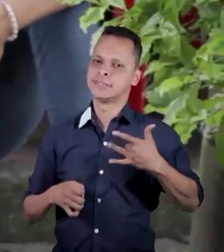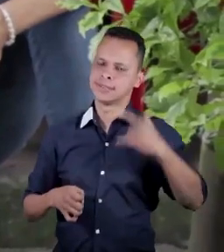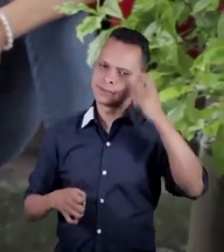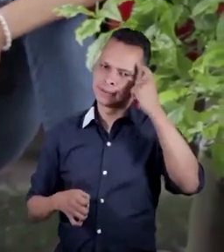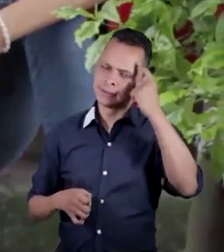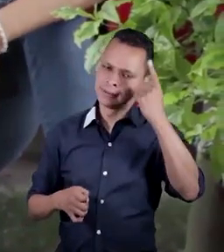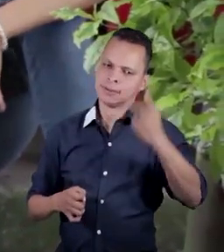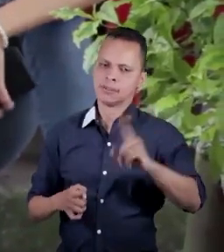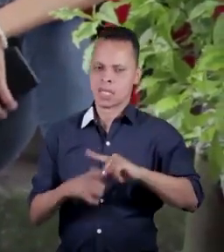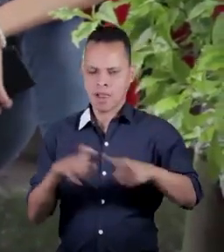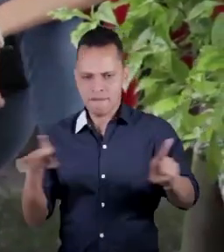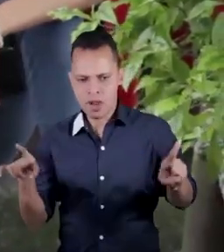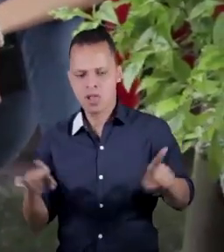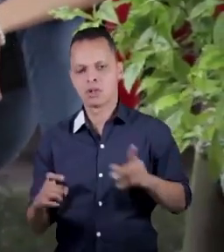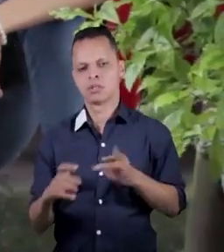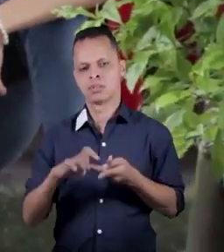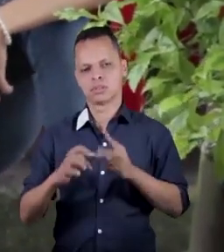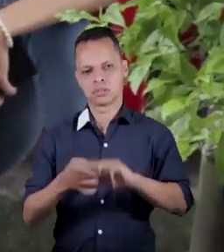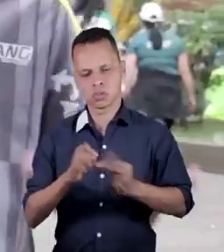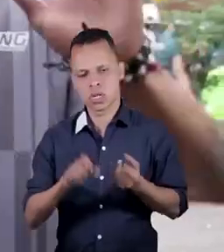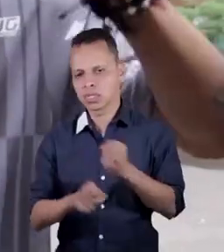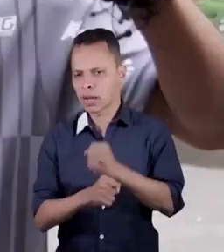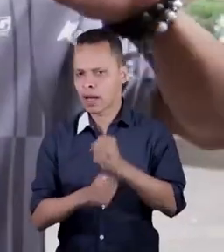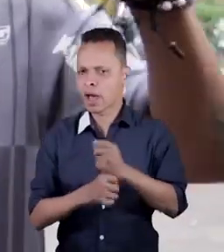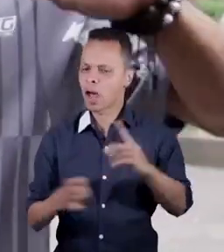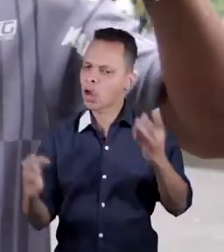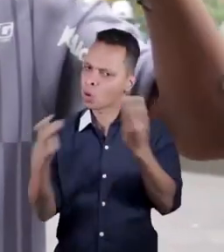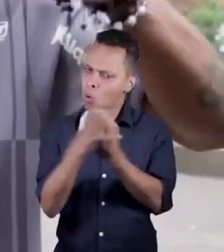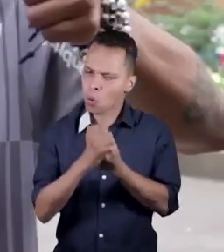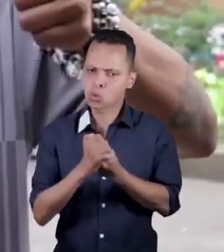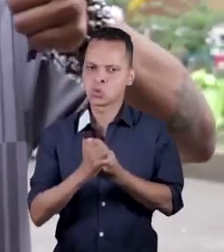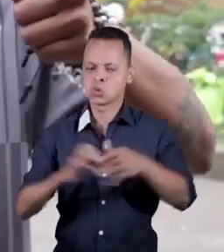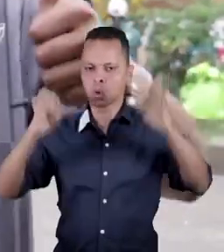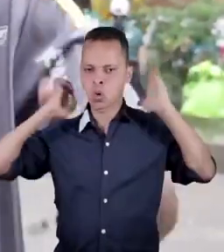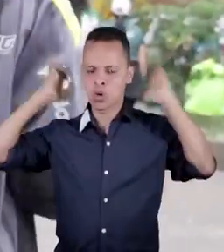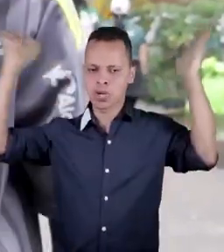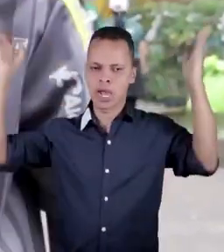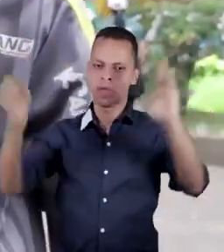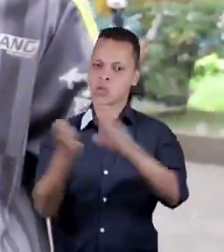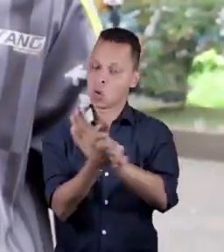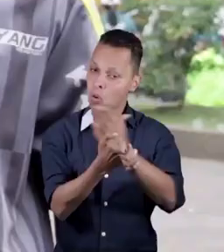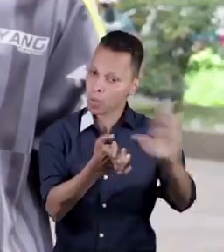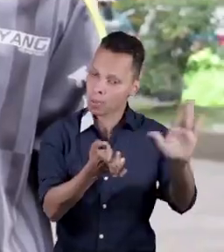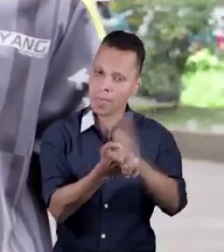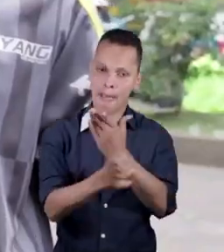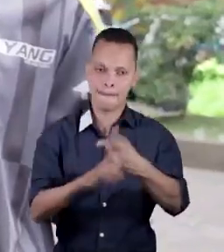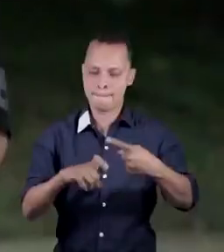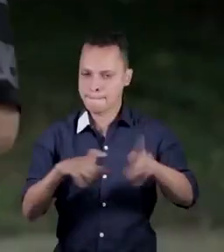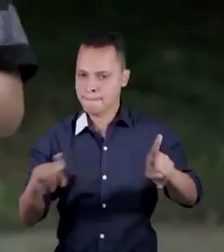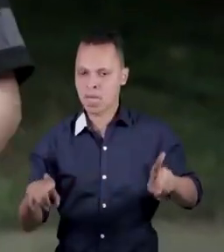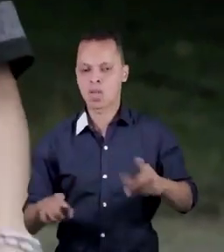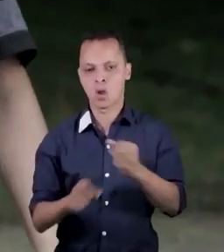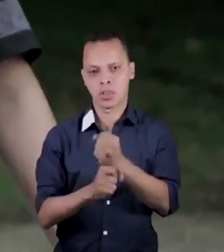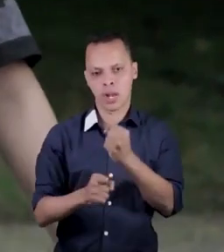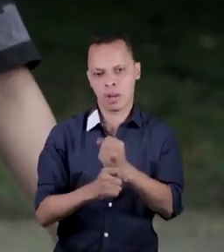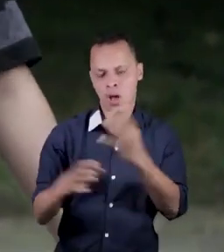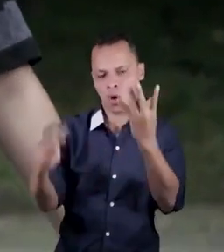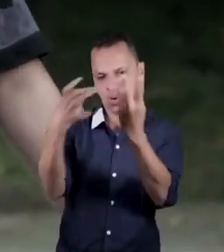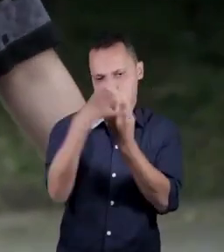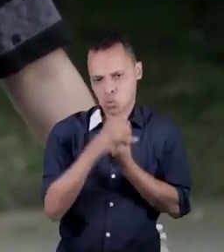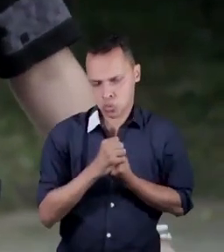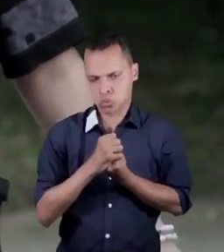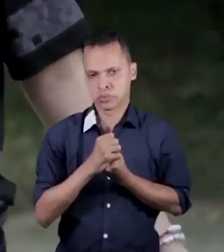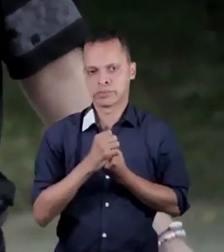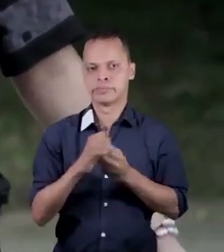es entender que podemos convivir con la diferencia y que podemos trabajar juntos que en el estadio el equipo nos divide